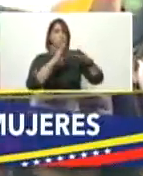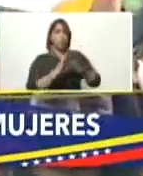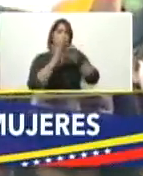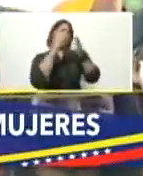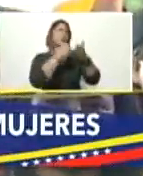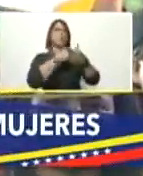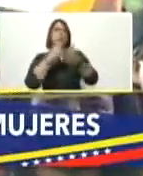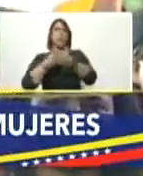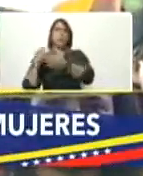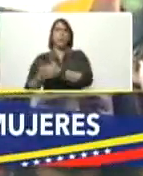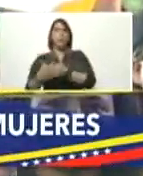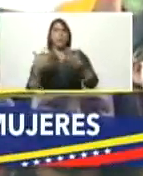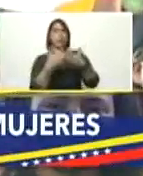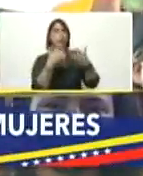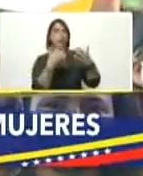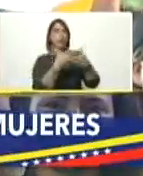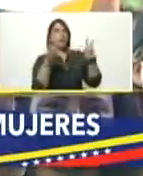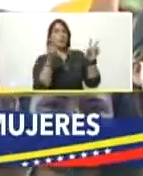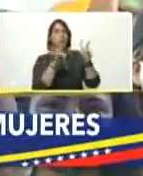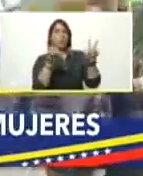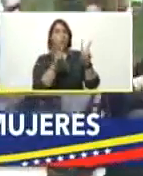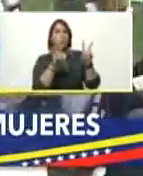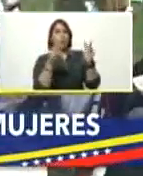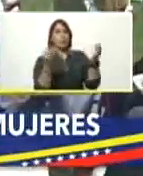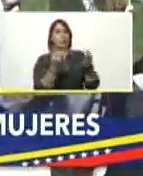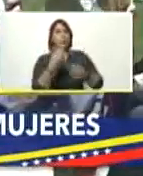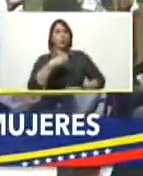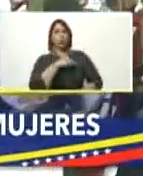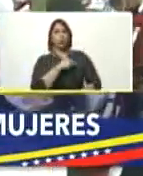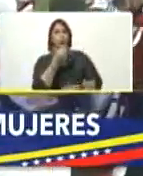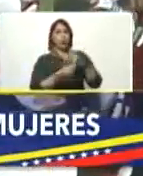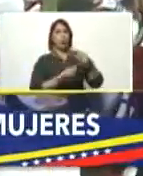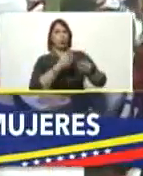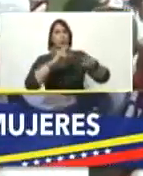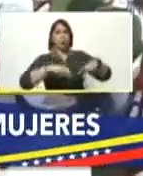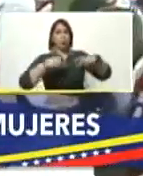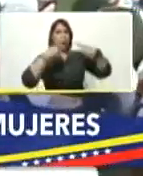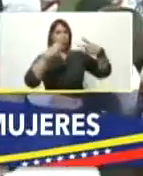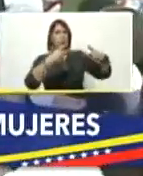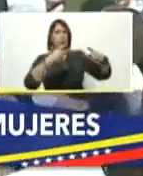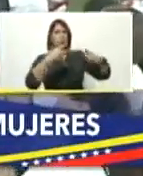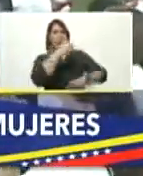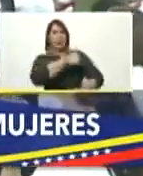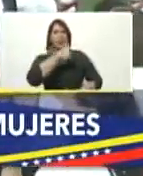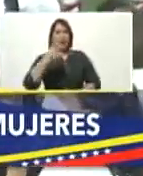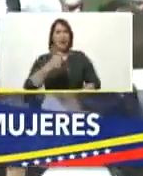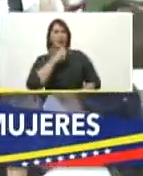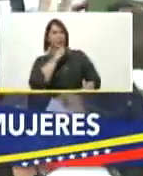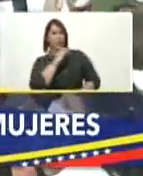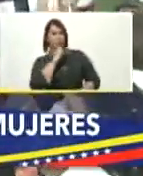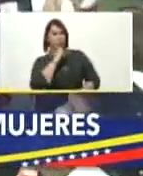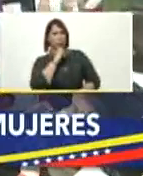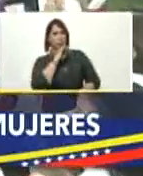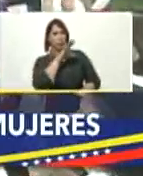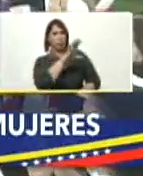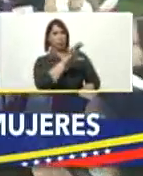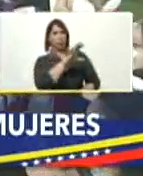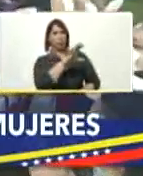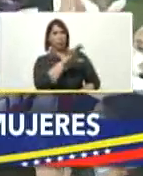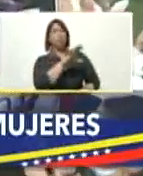lucha, batalla y victoria. Siempre hemos estado en la vanguardia de cada adversidad que la patria